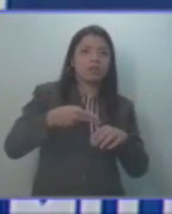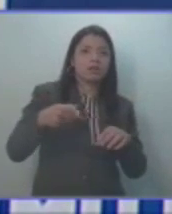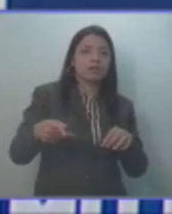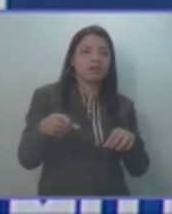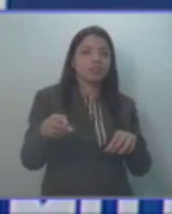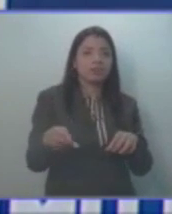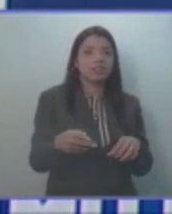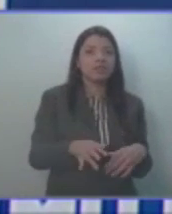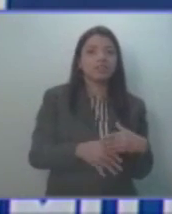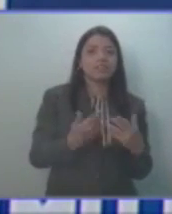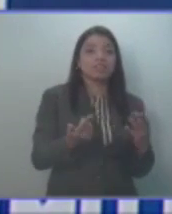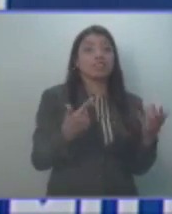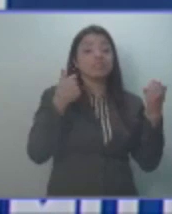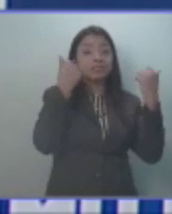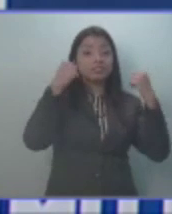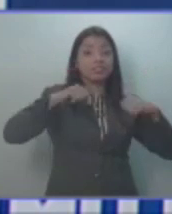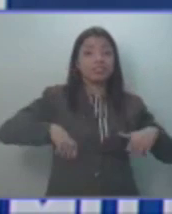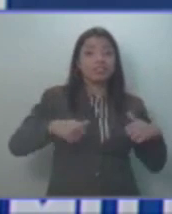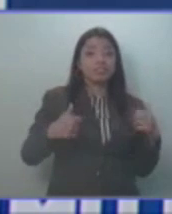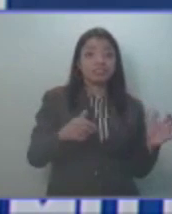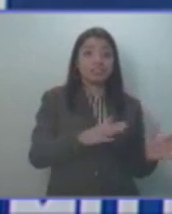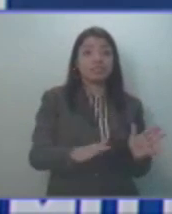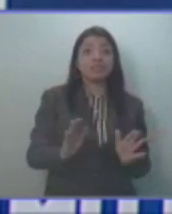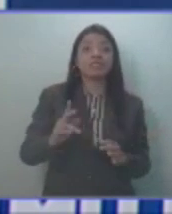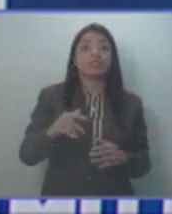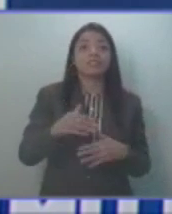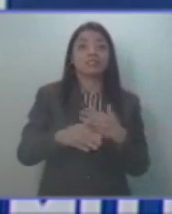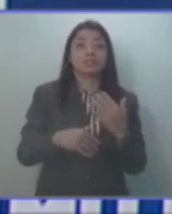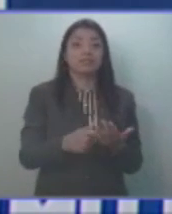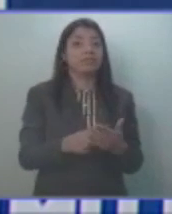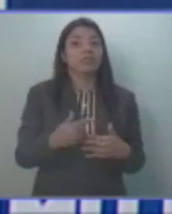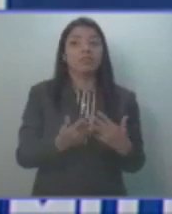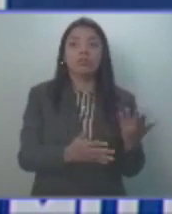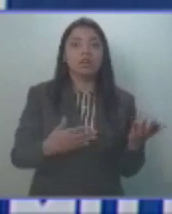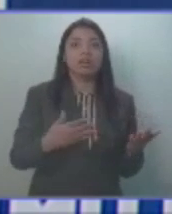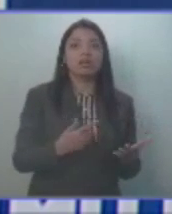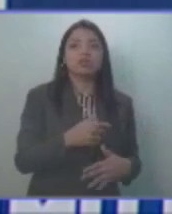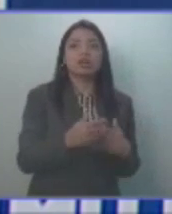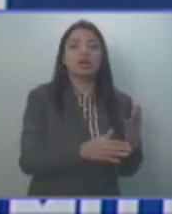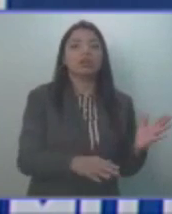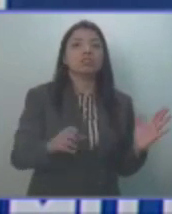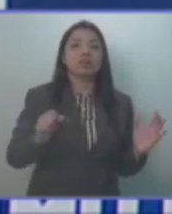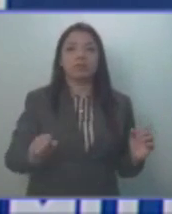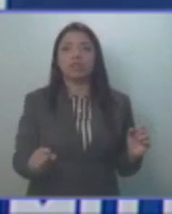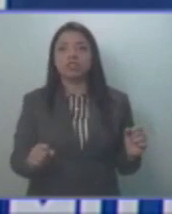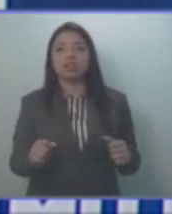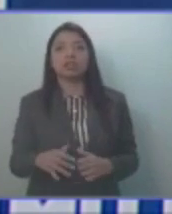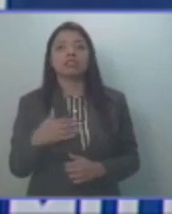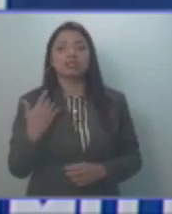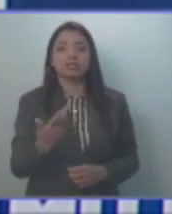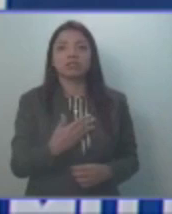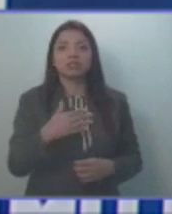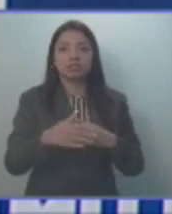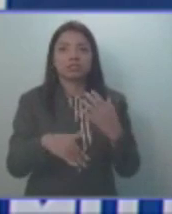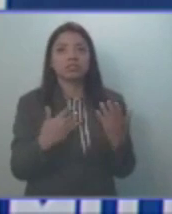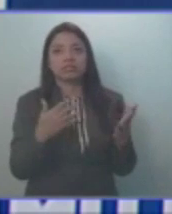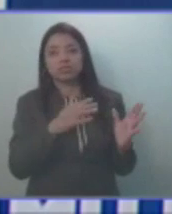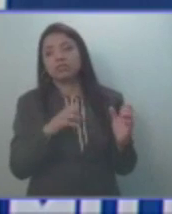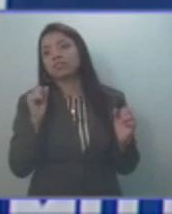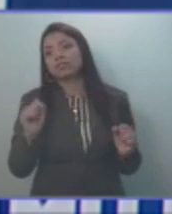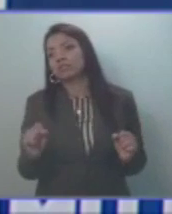vendría a guardar los problemas que existen también medioambientales y que siempre tienen que ver directamente